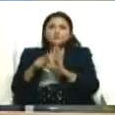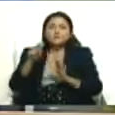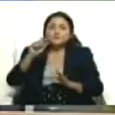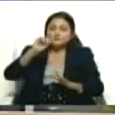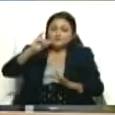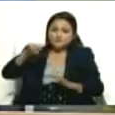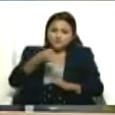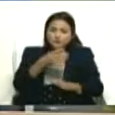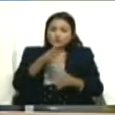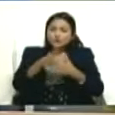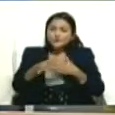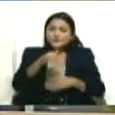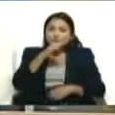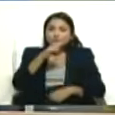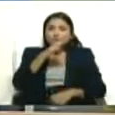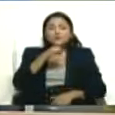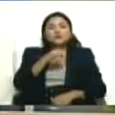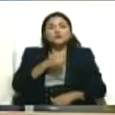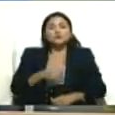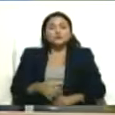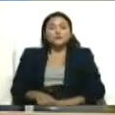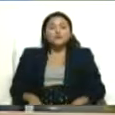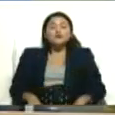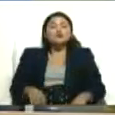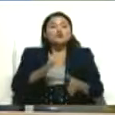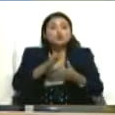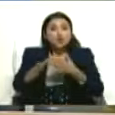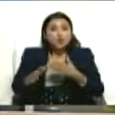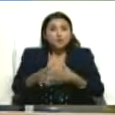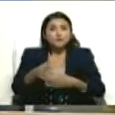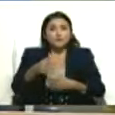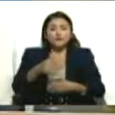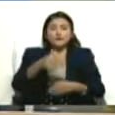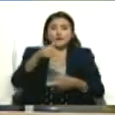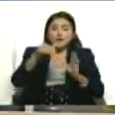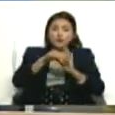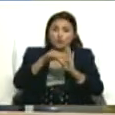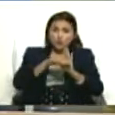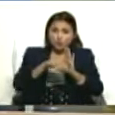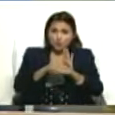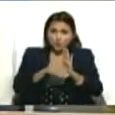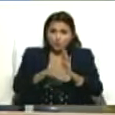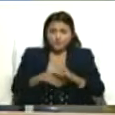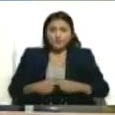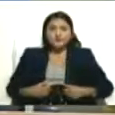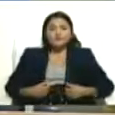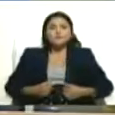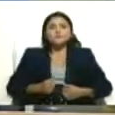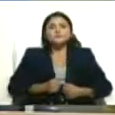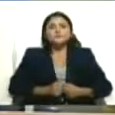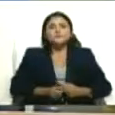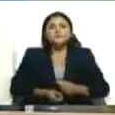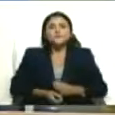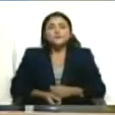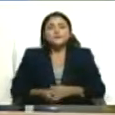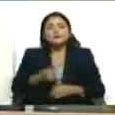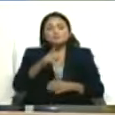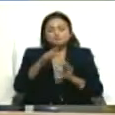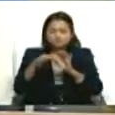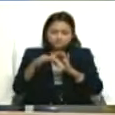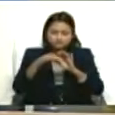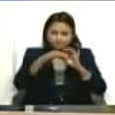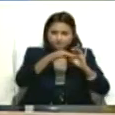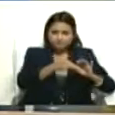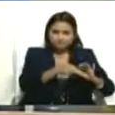el contenido o alcance de las normas y principios constitucionales son